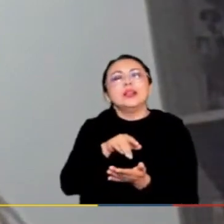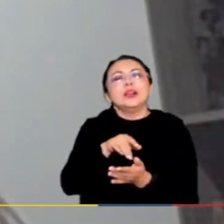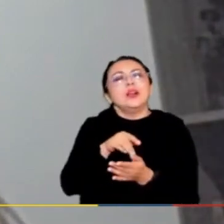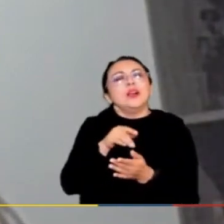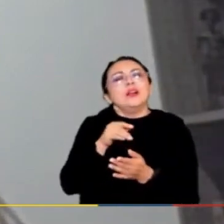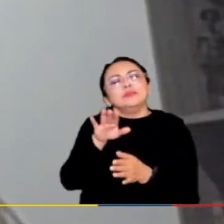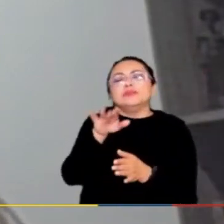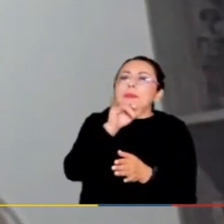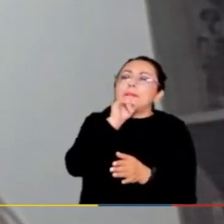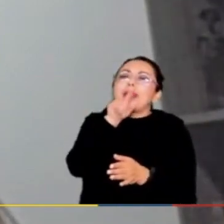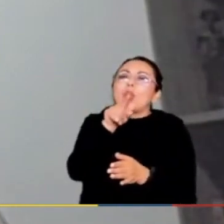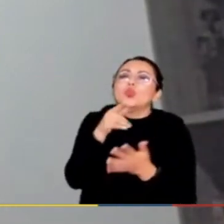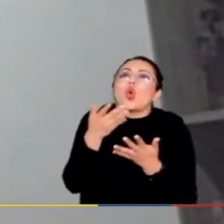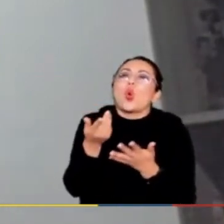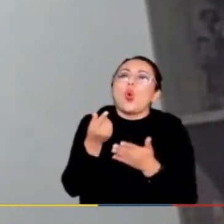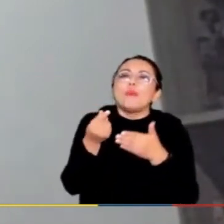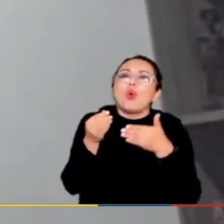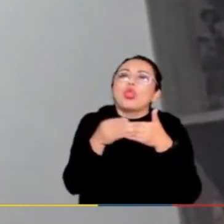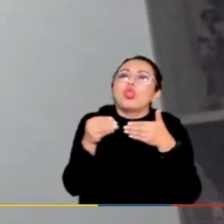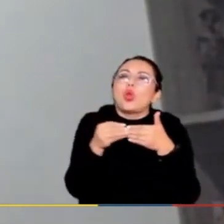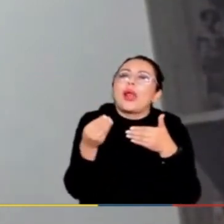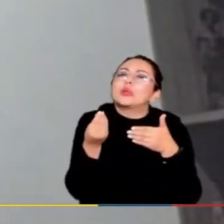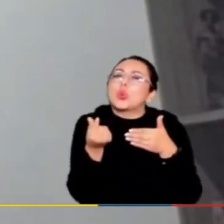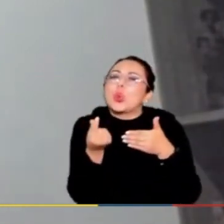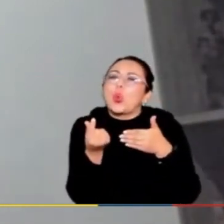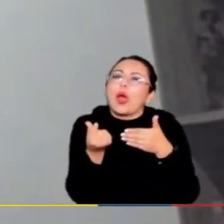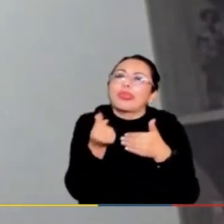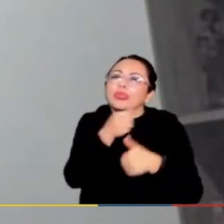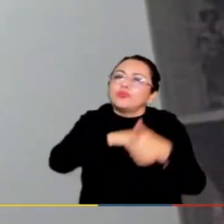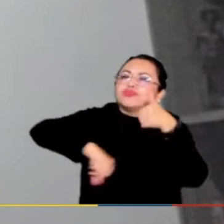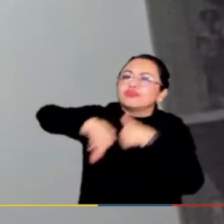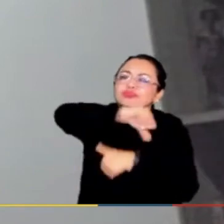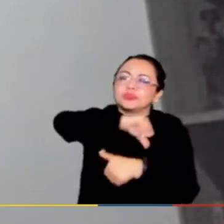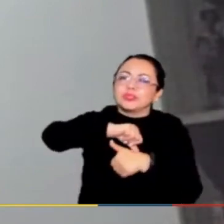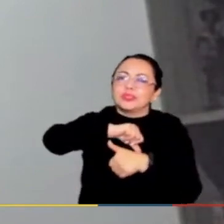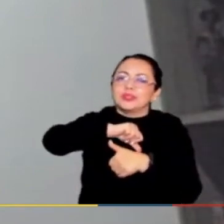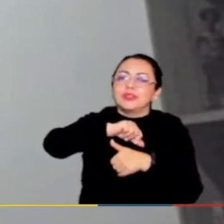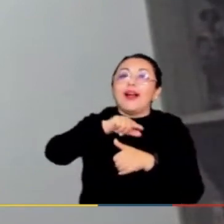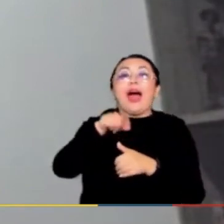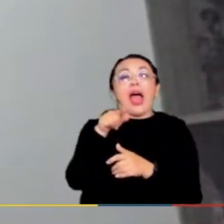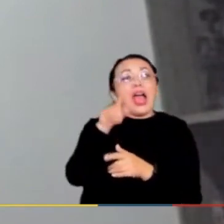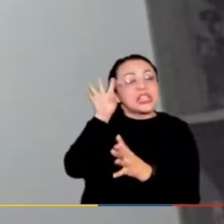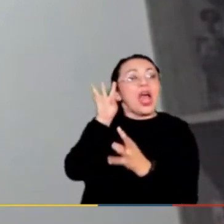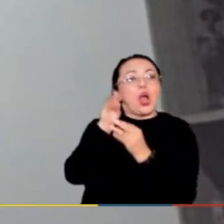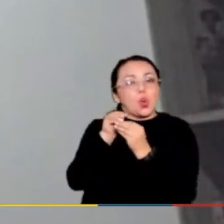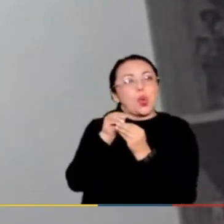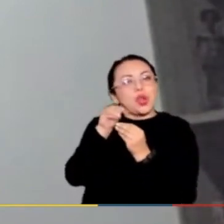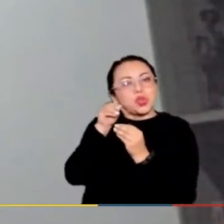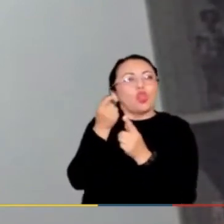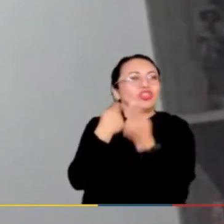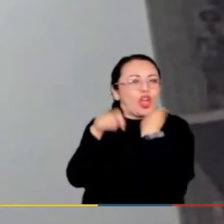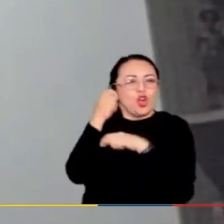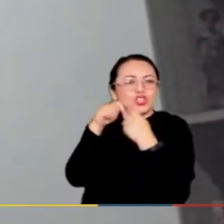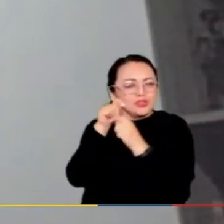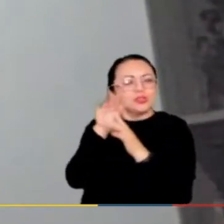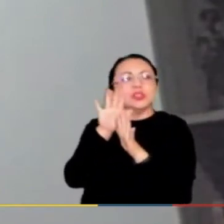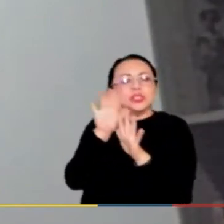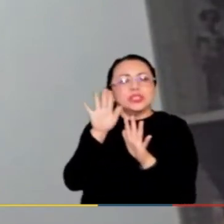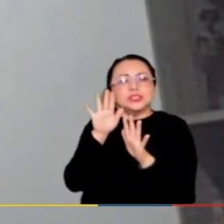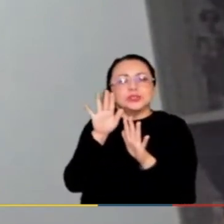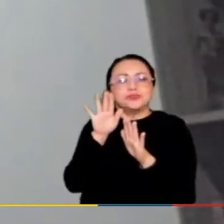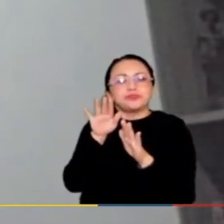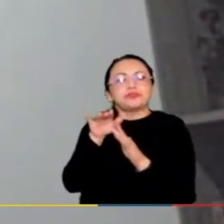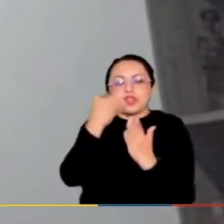para negociar el precio de la divisa. Y para ese entonces logra la negociación, trae